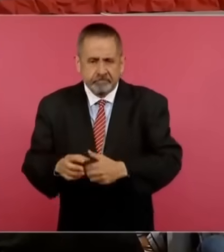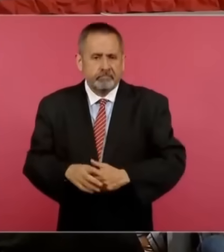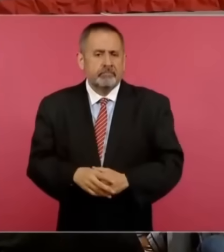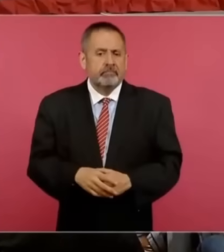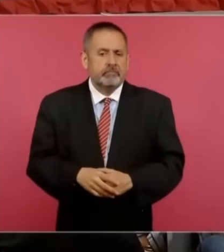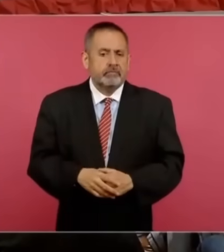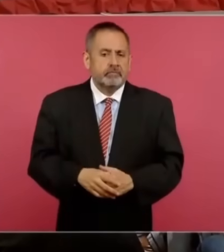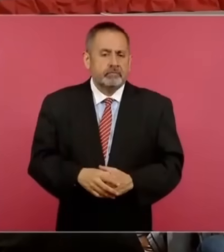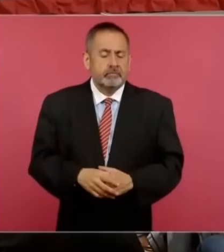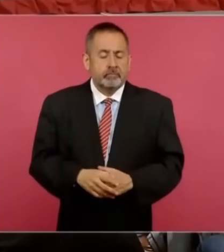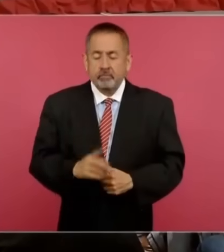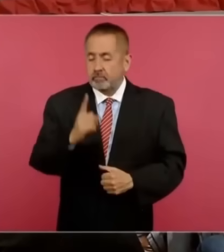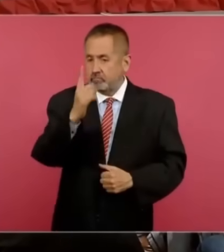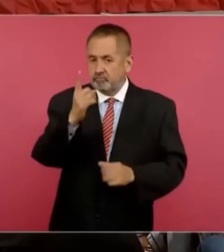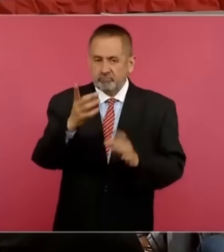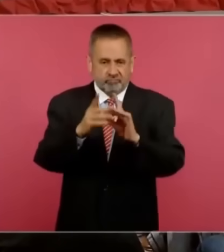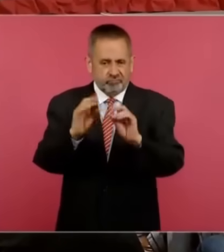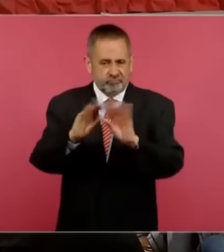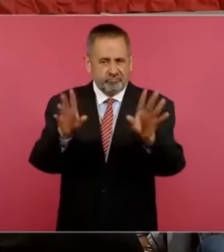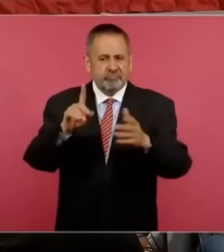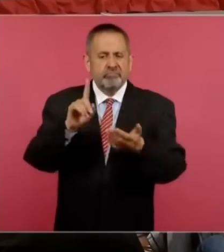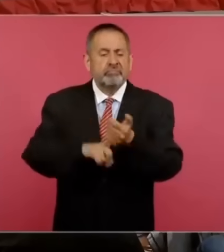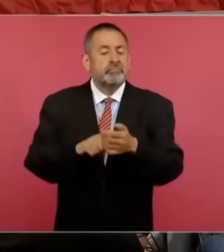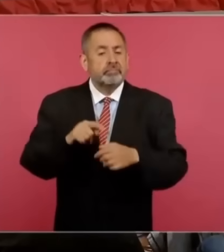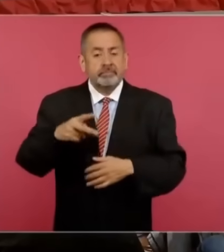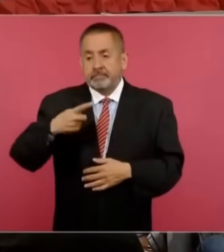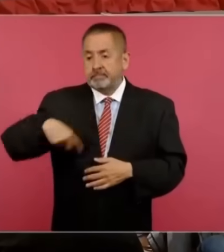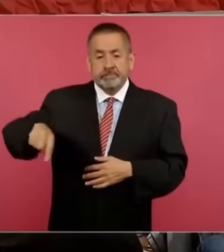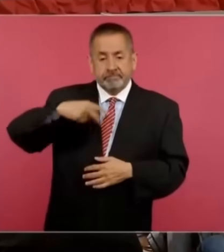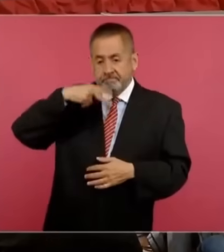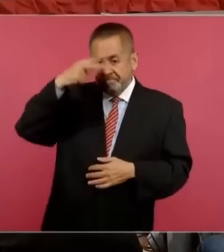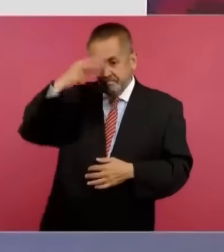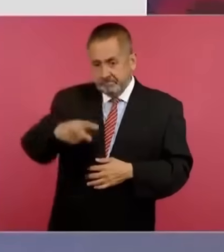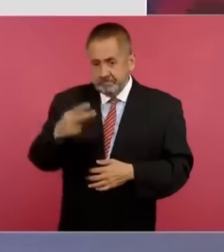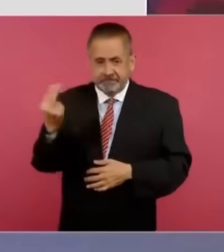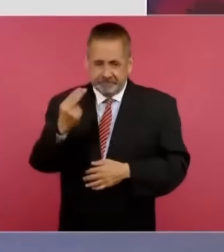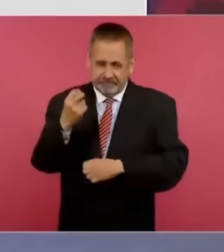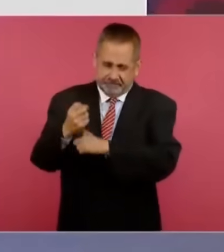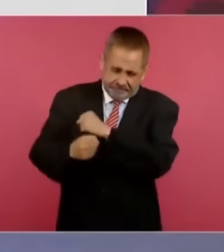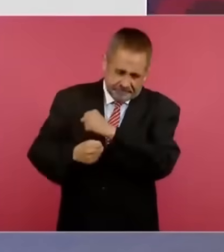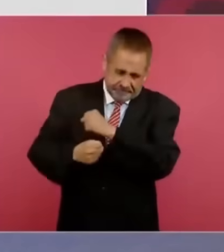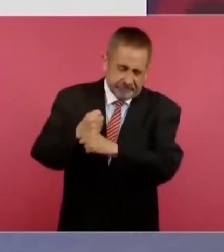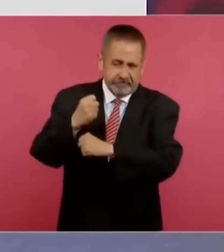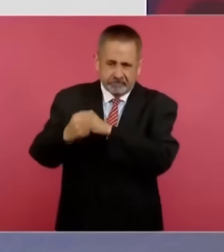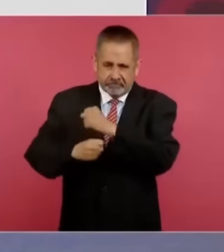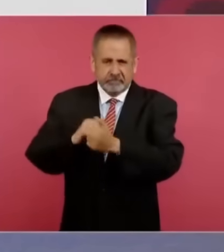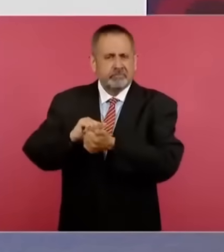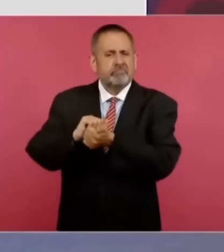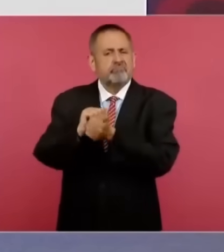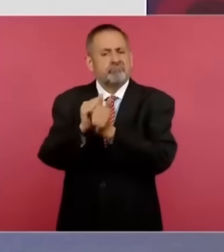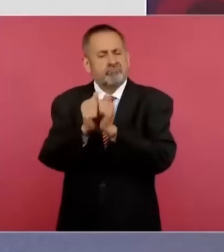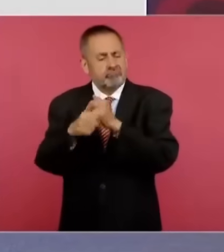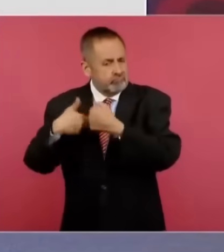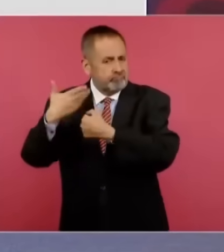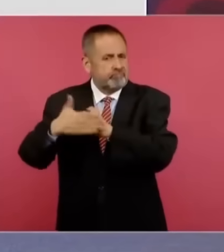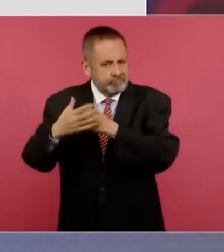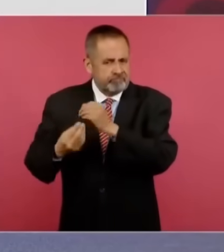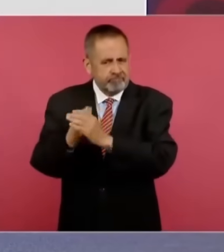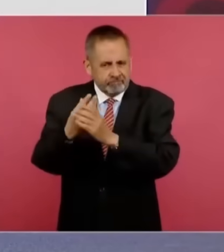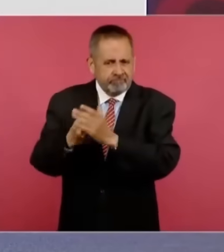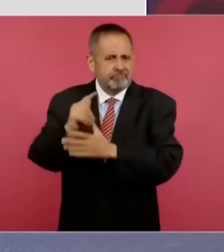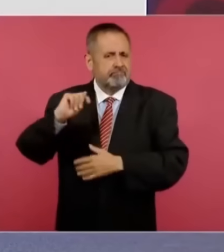Una cosa obvia es que México requiere de varios años de evolución tecnológica